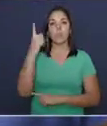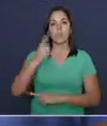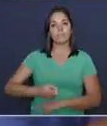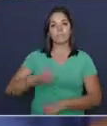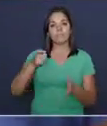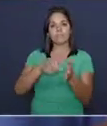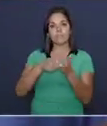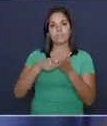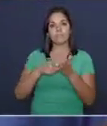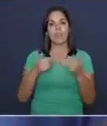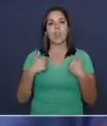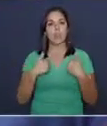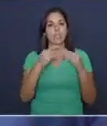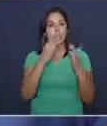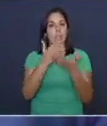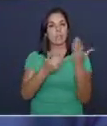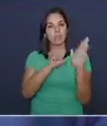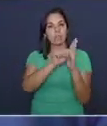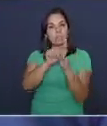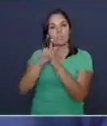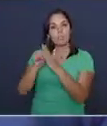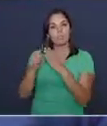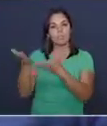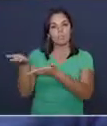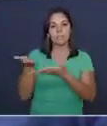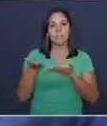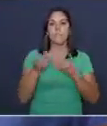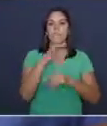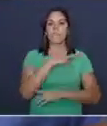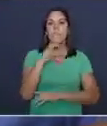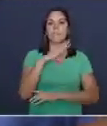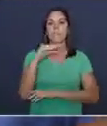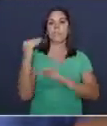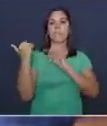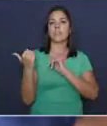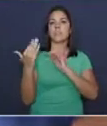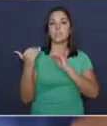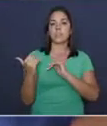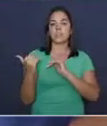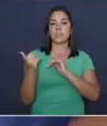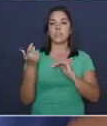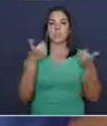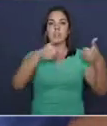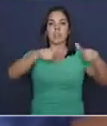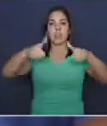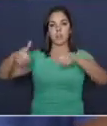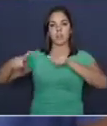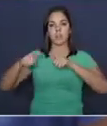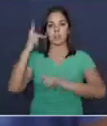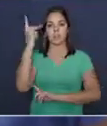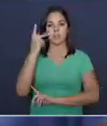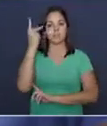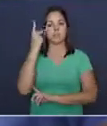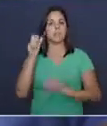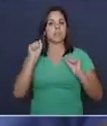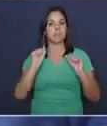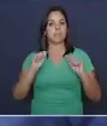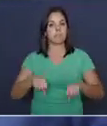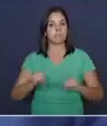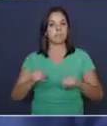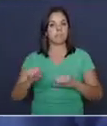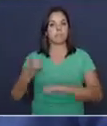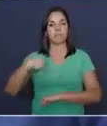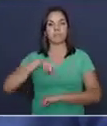reconocer que hay signos que nos devuelven la fe y la esperanza de que los acuerdos políticos son posibles